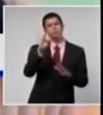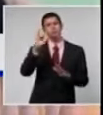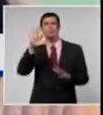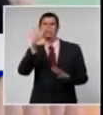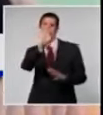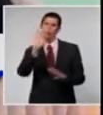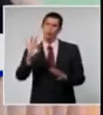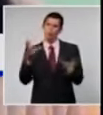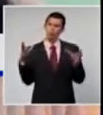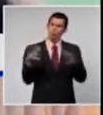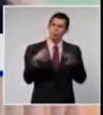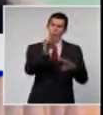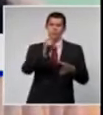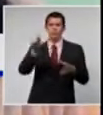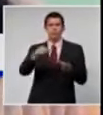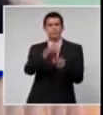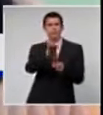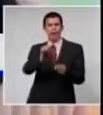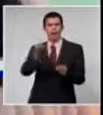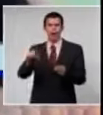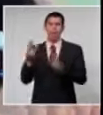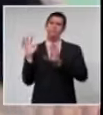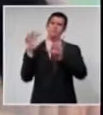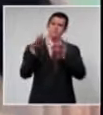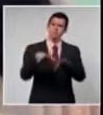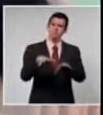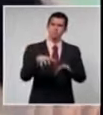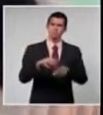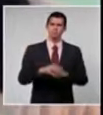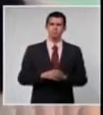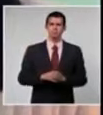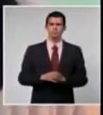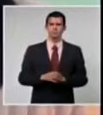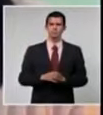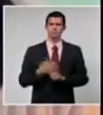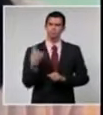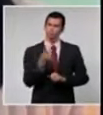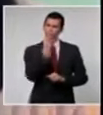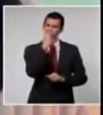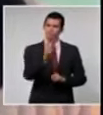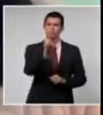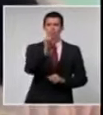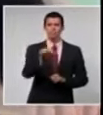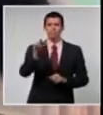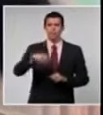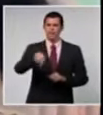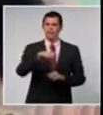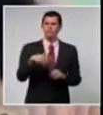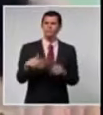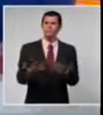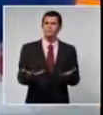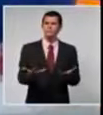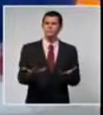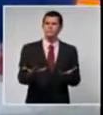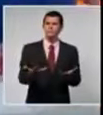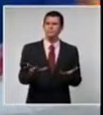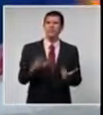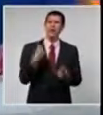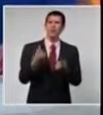Las principales afecciones que estamos atendiendo en este tiempo son las